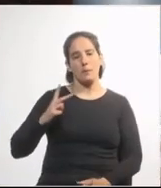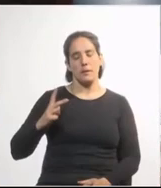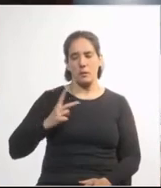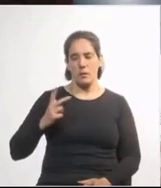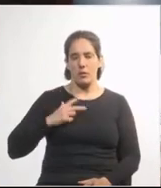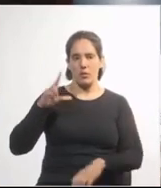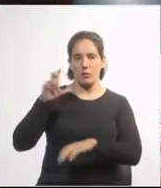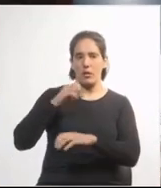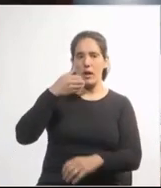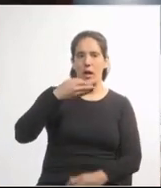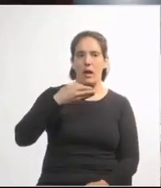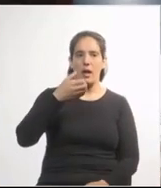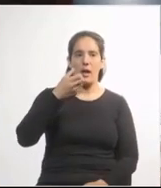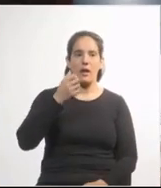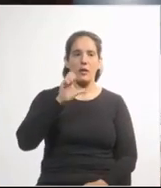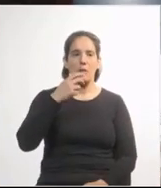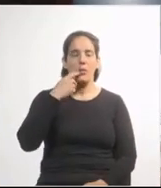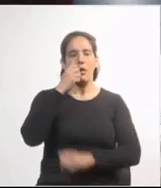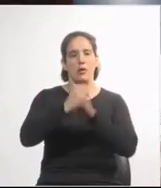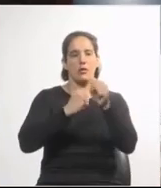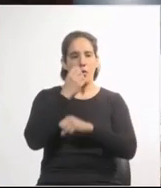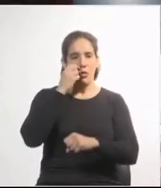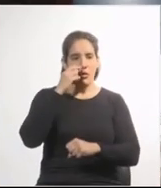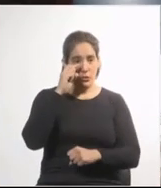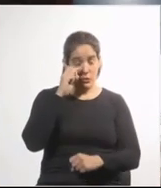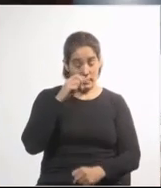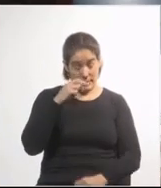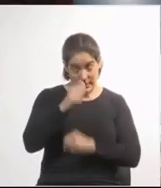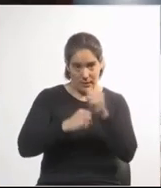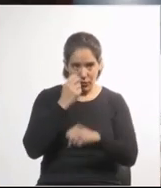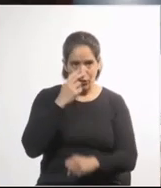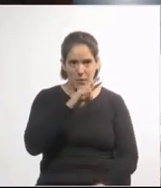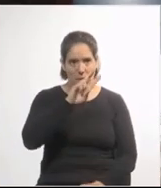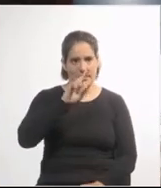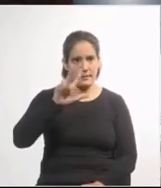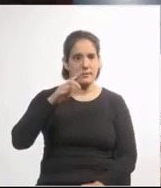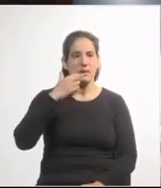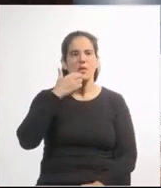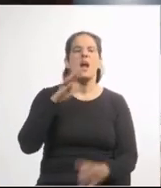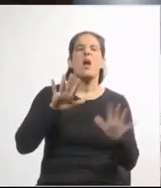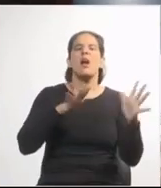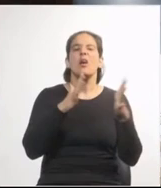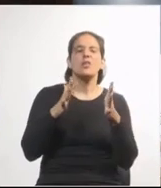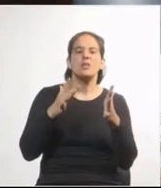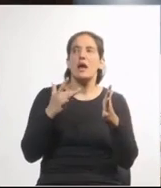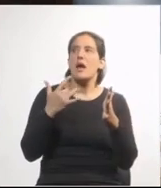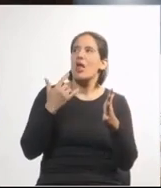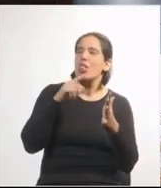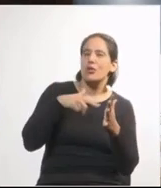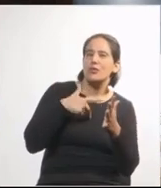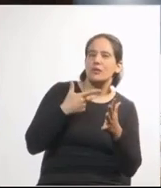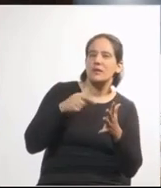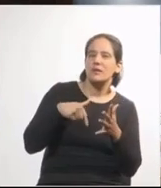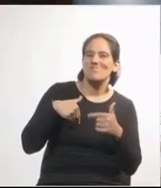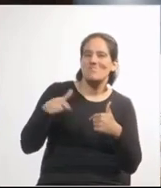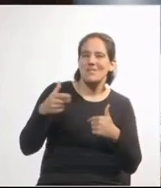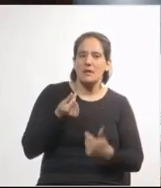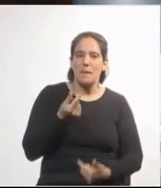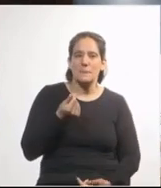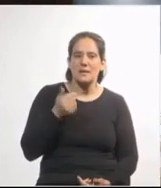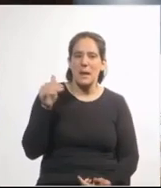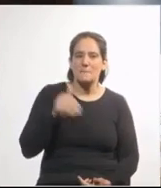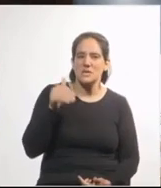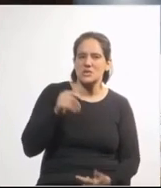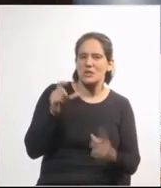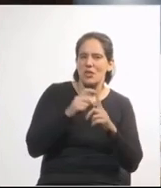de AEBU de abril del 2023, que nos puede dar algunas pistas de dónde están esos miles